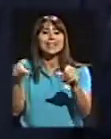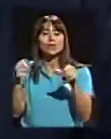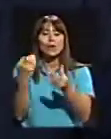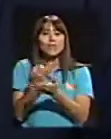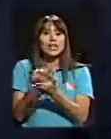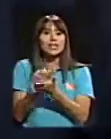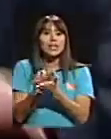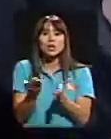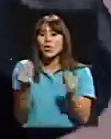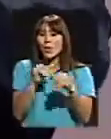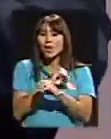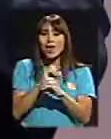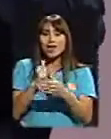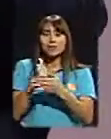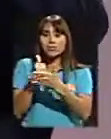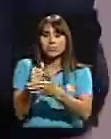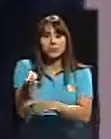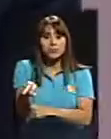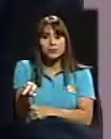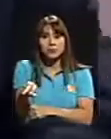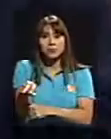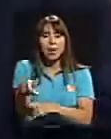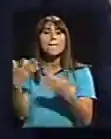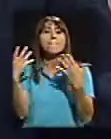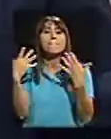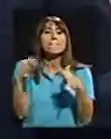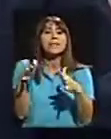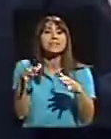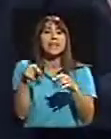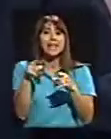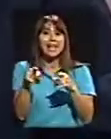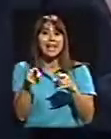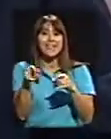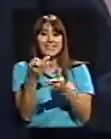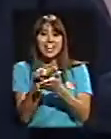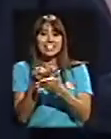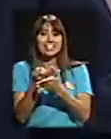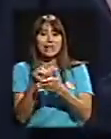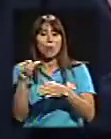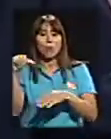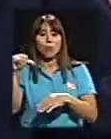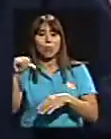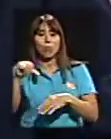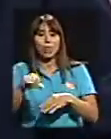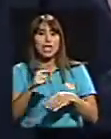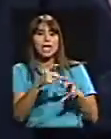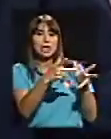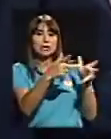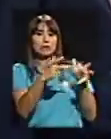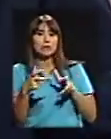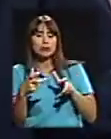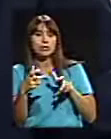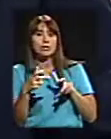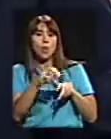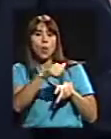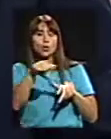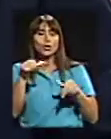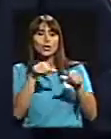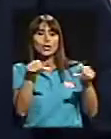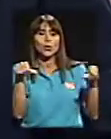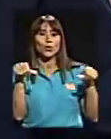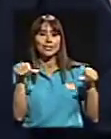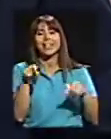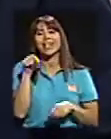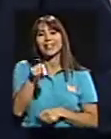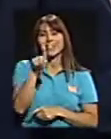sector financiero. Y él más bien jala para abajo a los otros. Y entonces esa es una característica. Uno no puede esperar